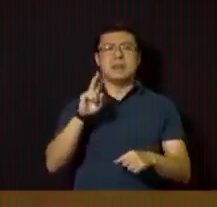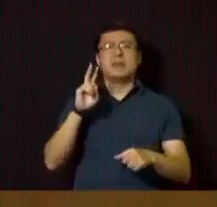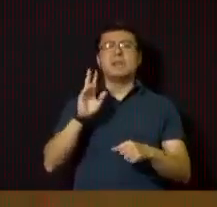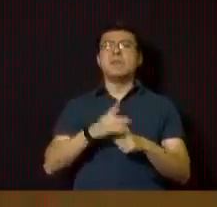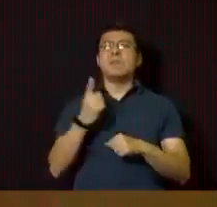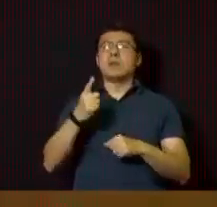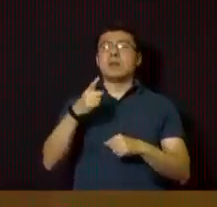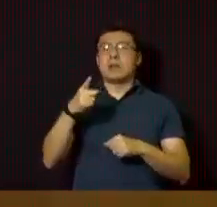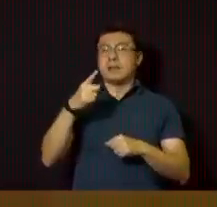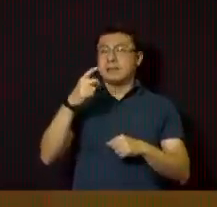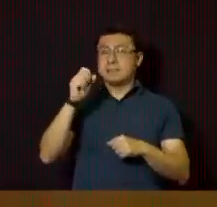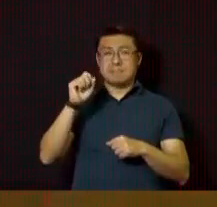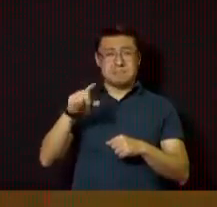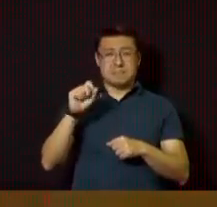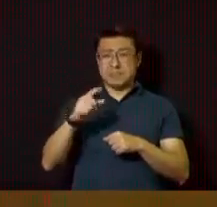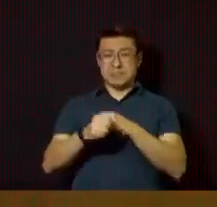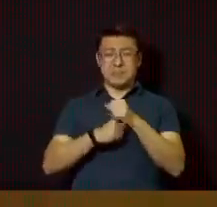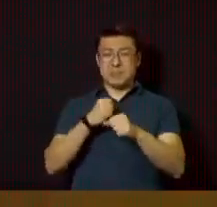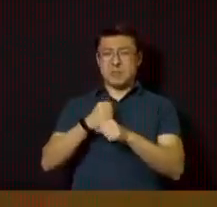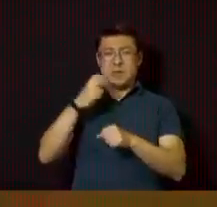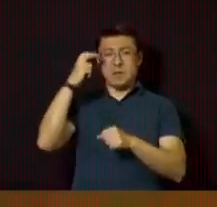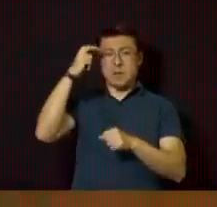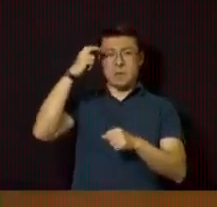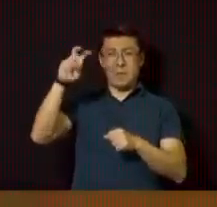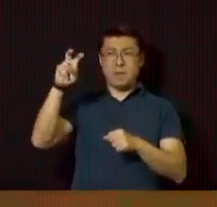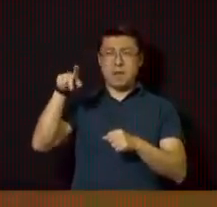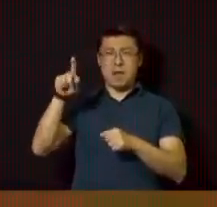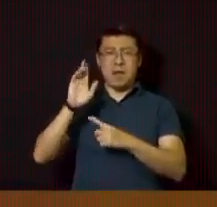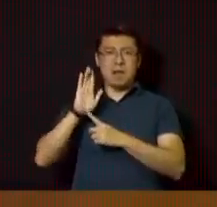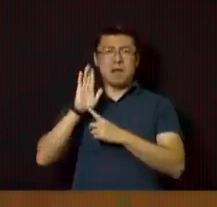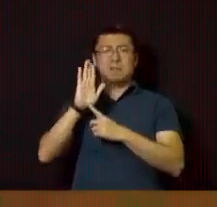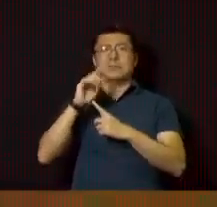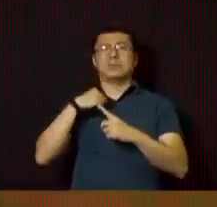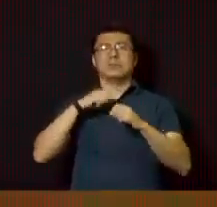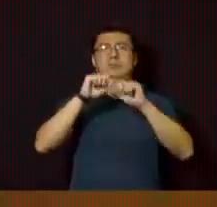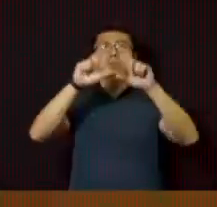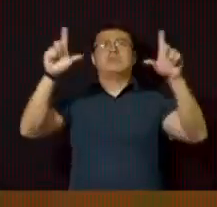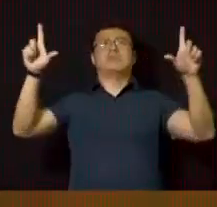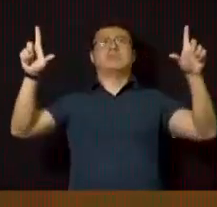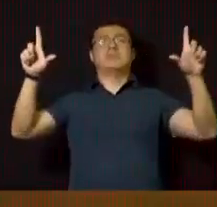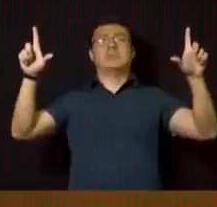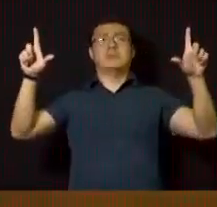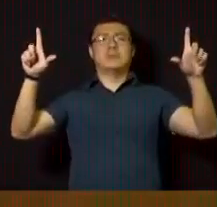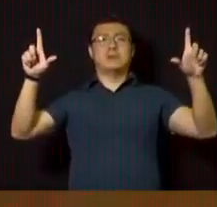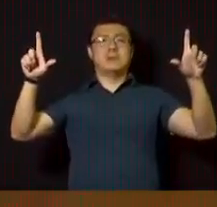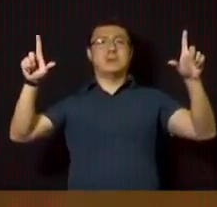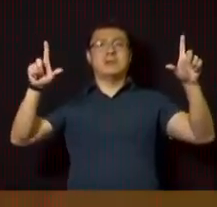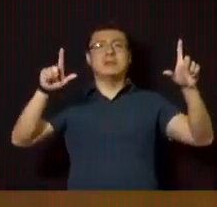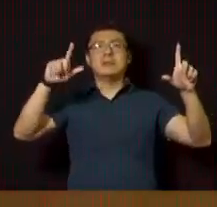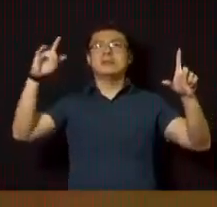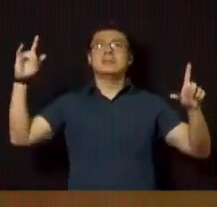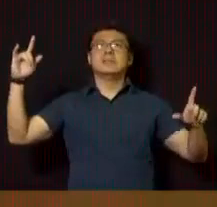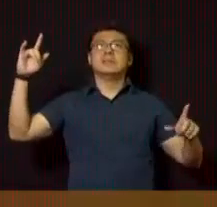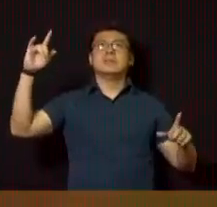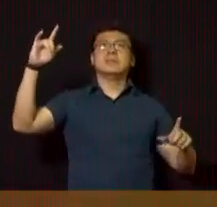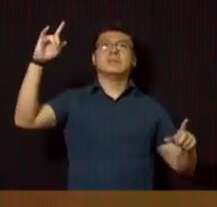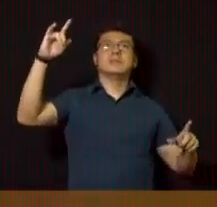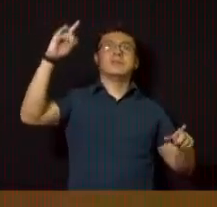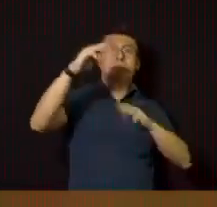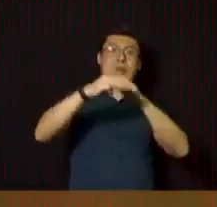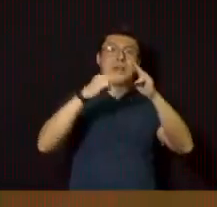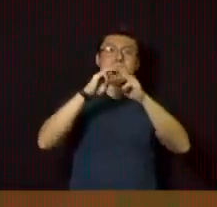lanzaron el viaje. Yo nada más veía en una pantalla grande que daba la vuelta, un avioncito daba la vuelta al mundo,